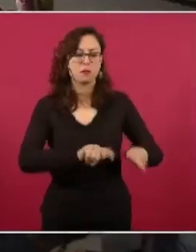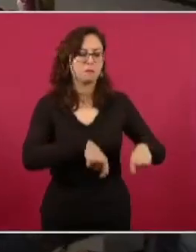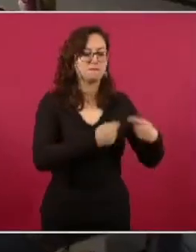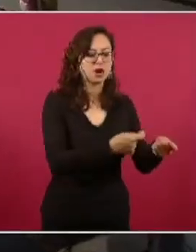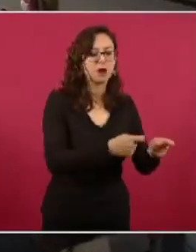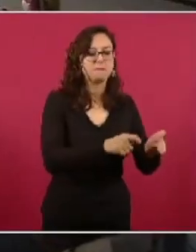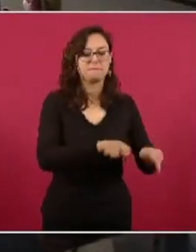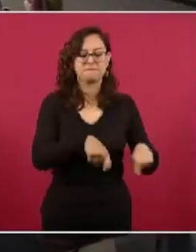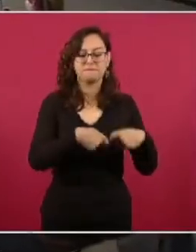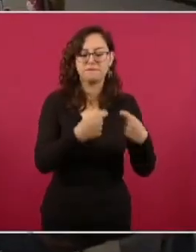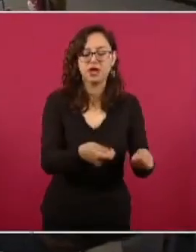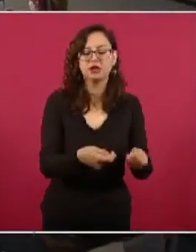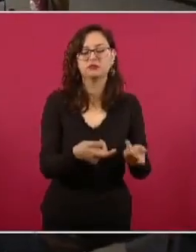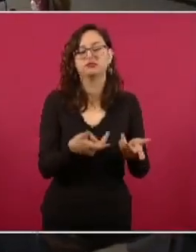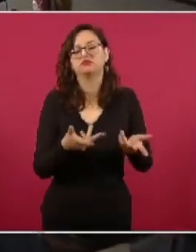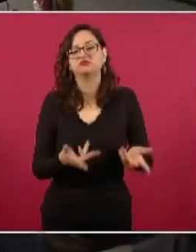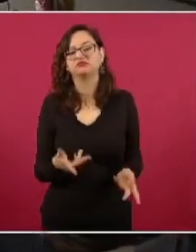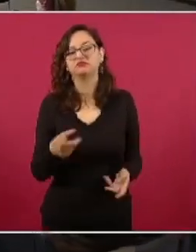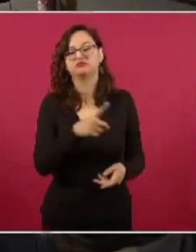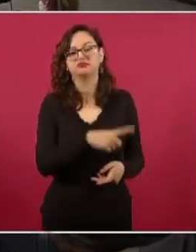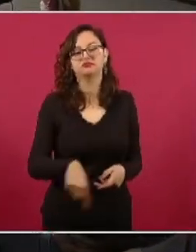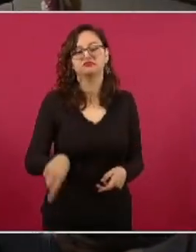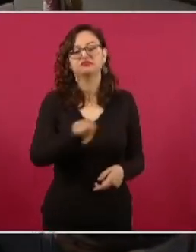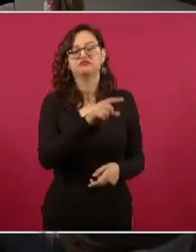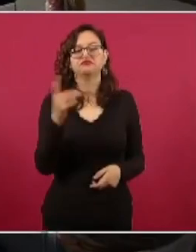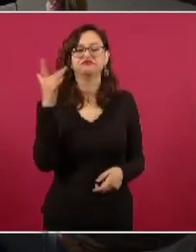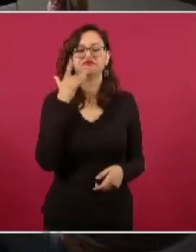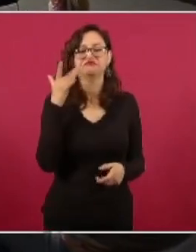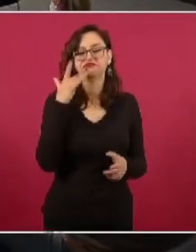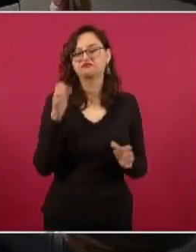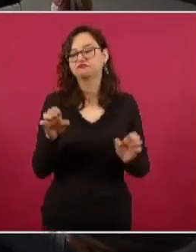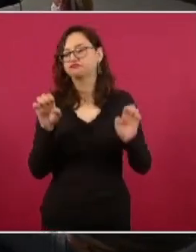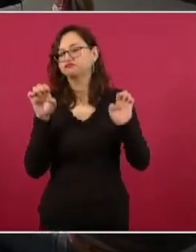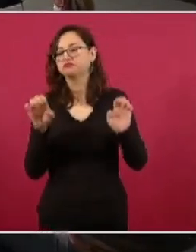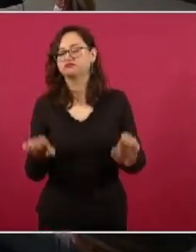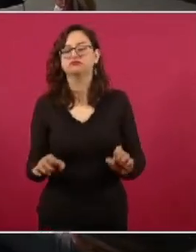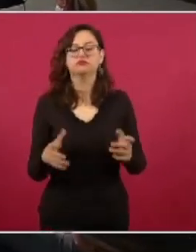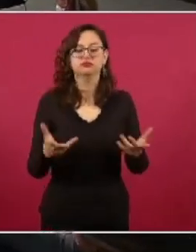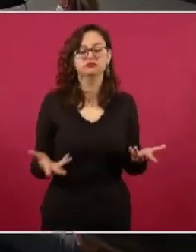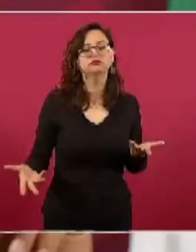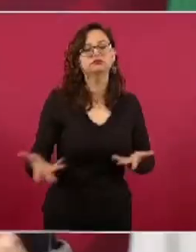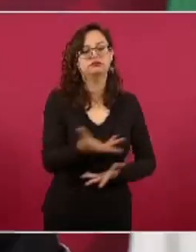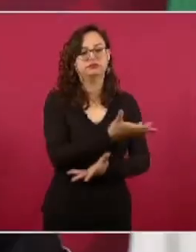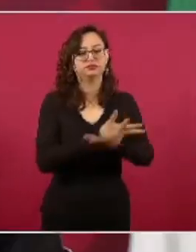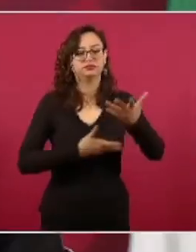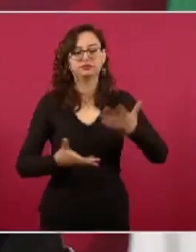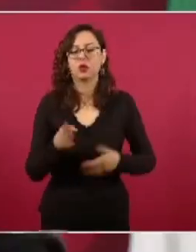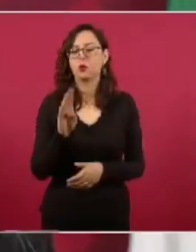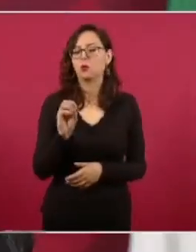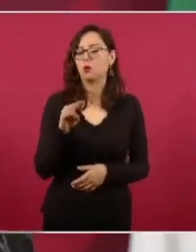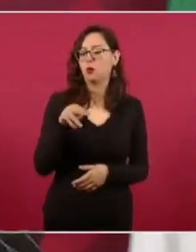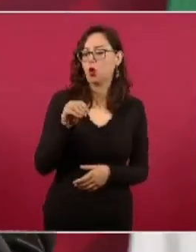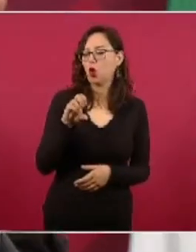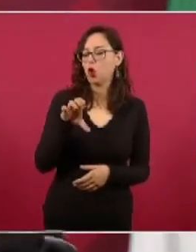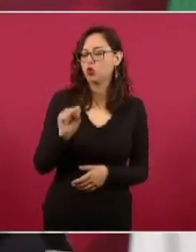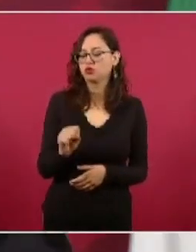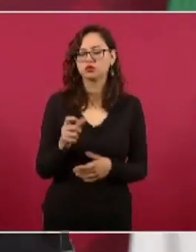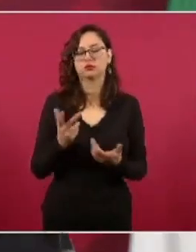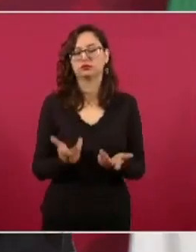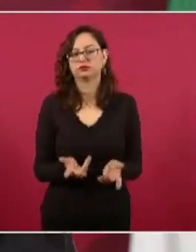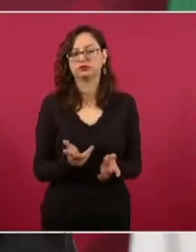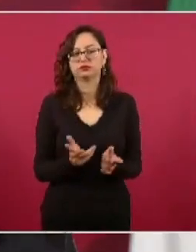en las fiestas de la aristocracia, de las subvenciones, bonos. Esas eran las